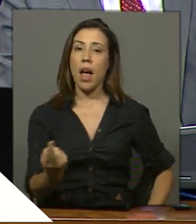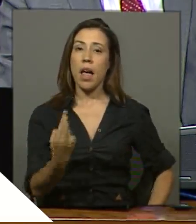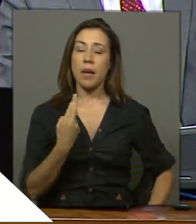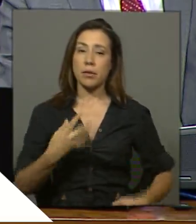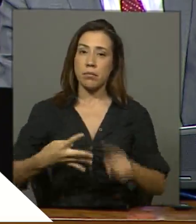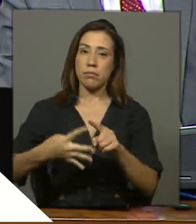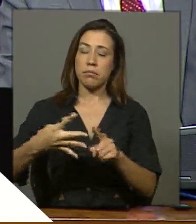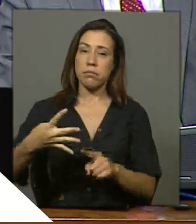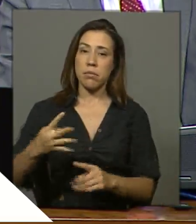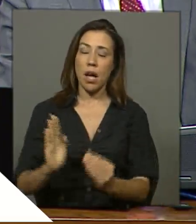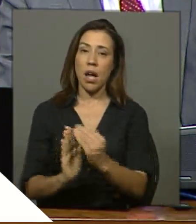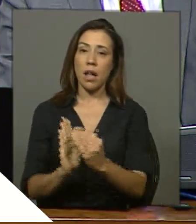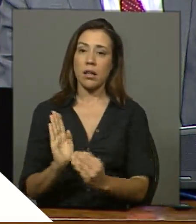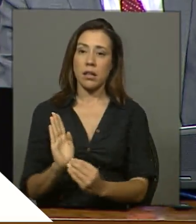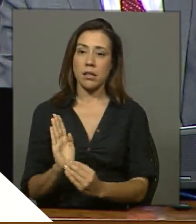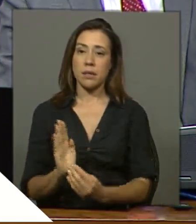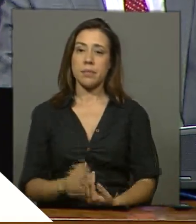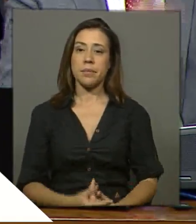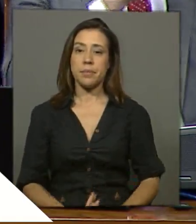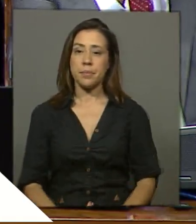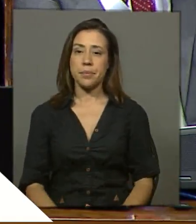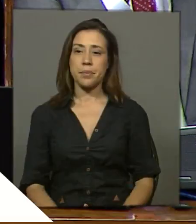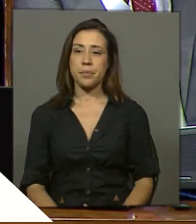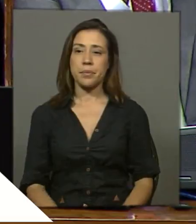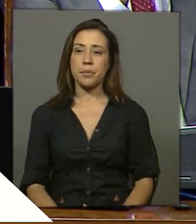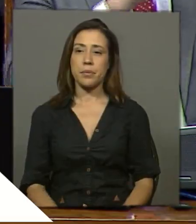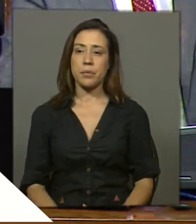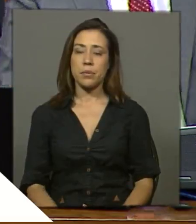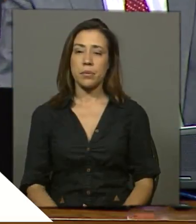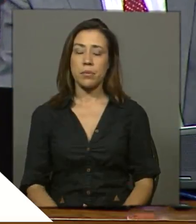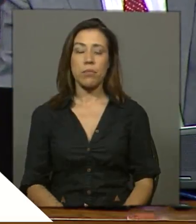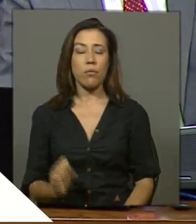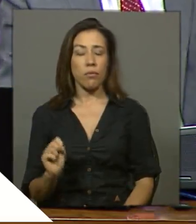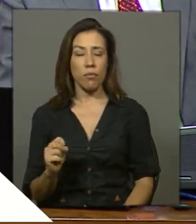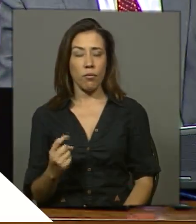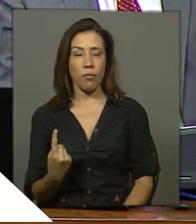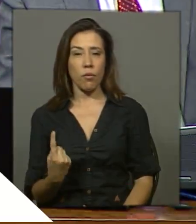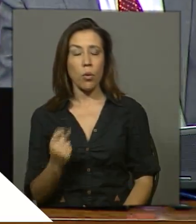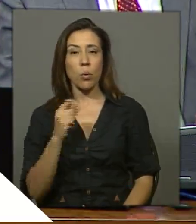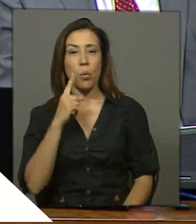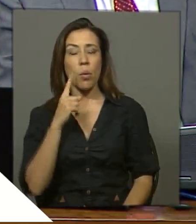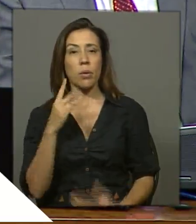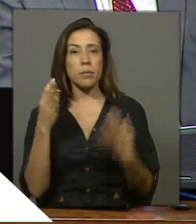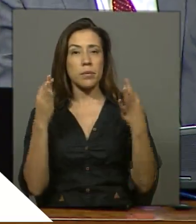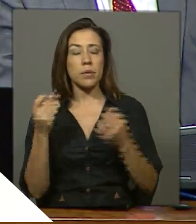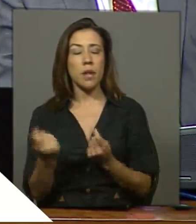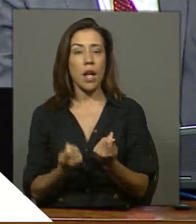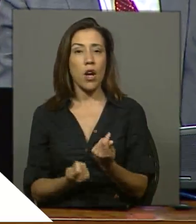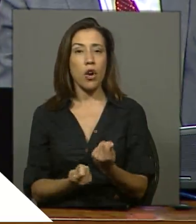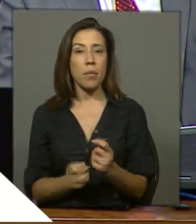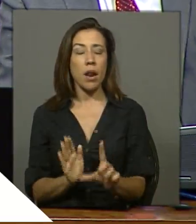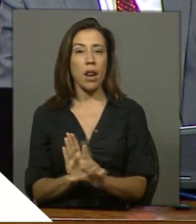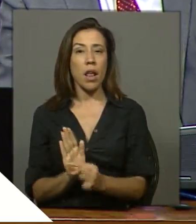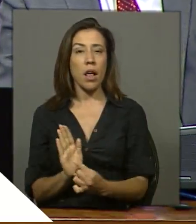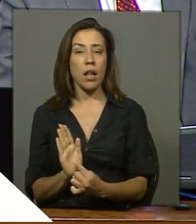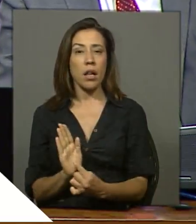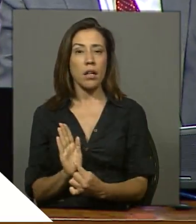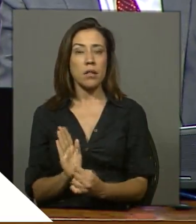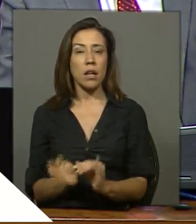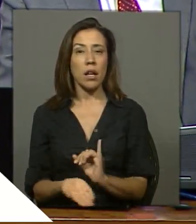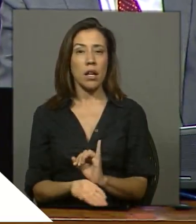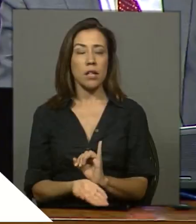siguientes antecedentes que a continuación señalo primero Cuáles son las medidas económicas legislativas